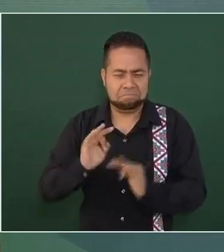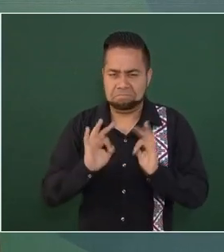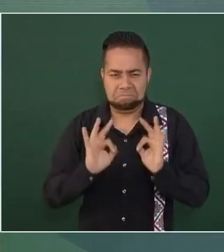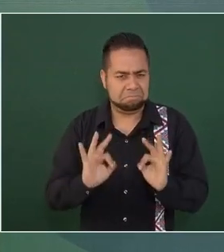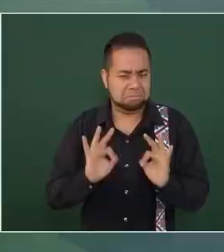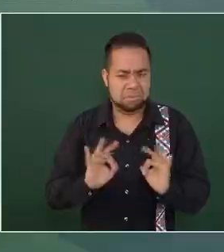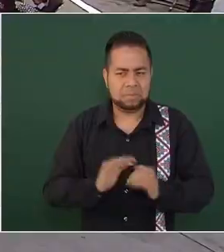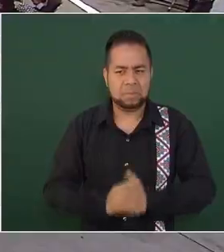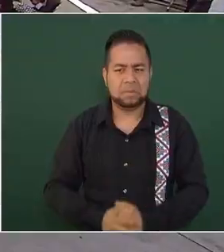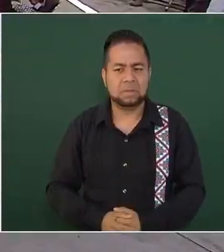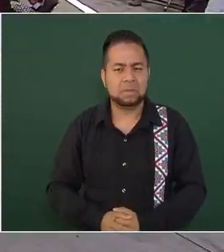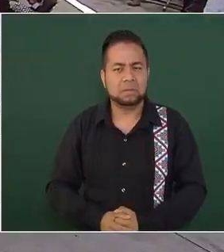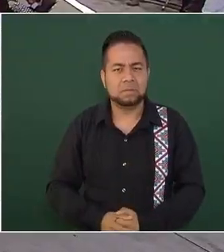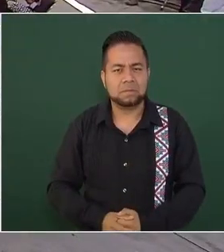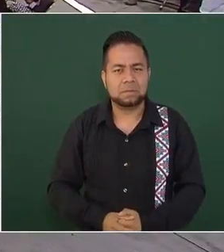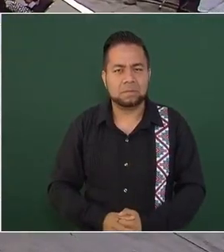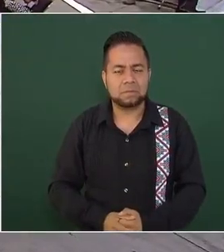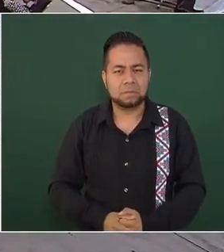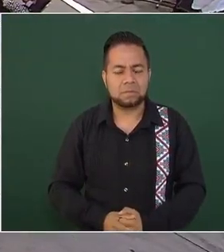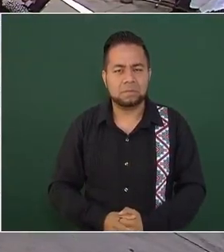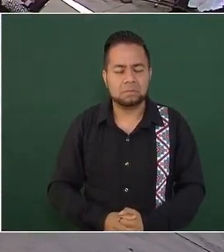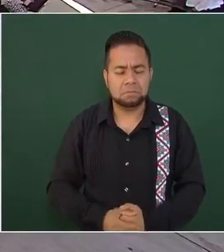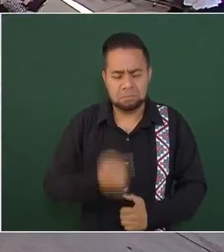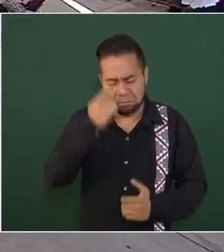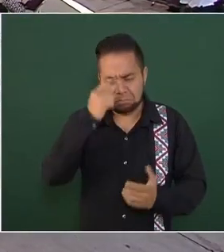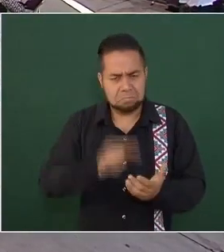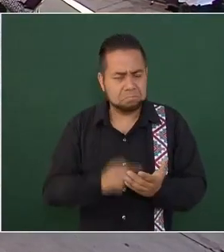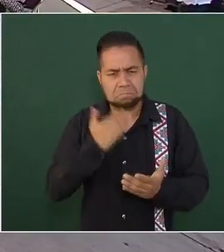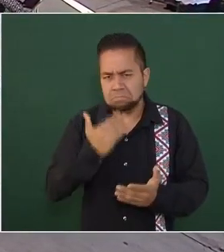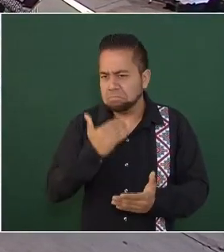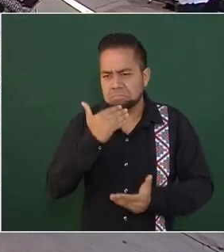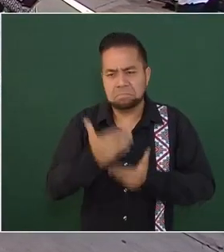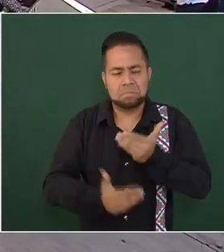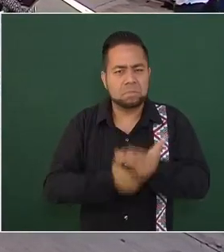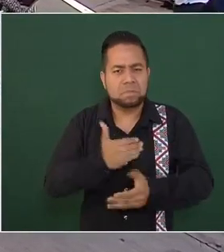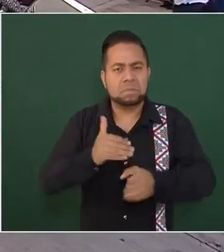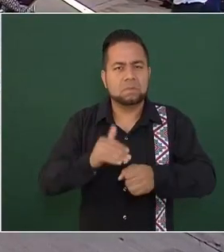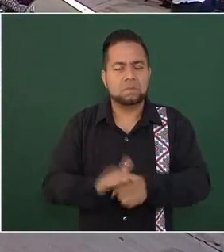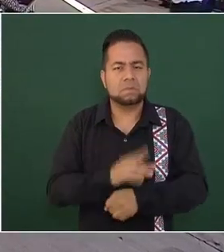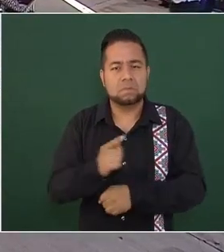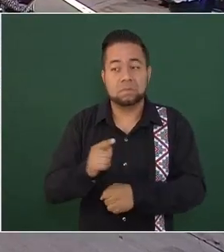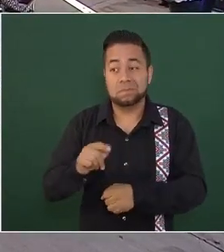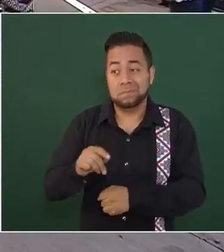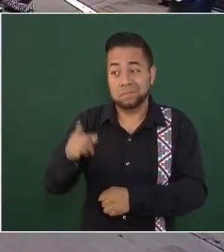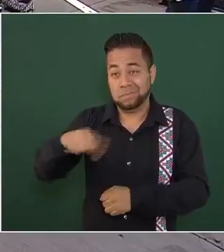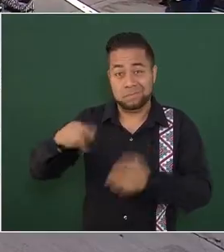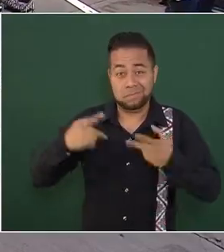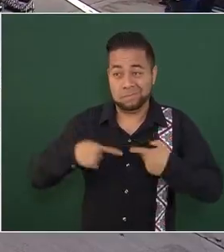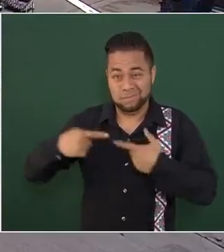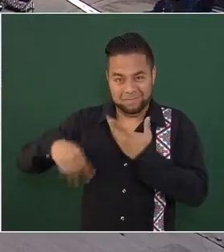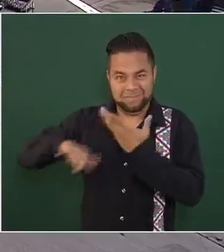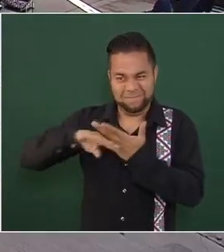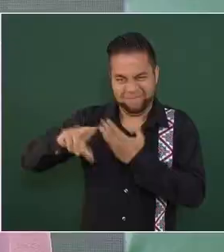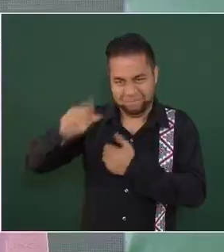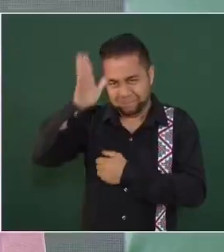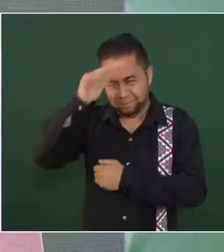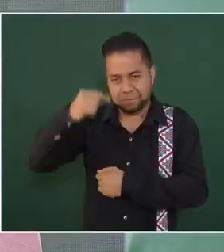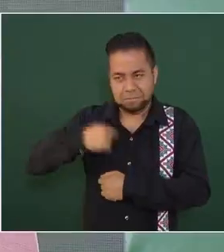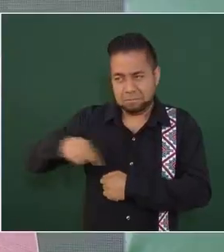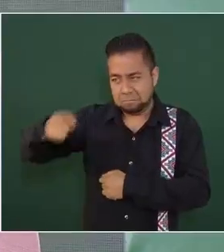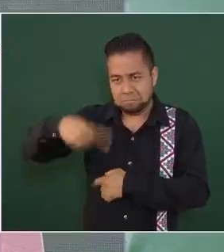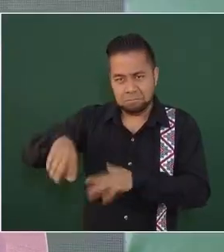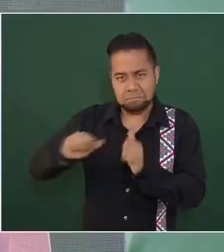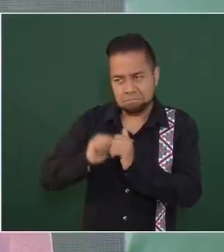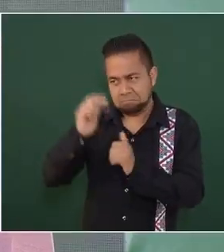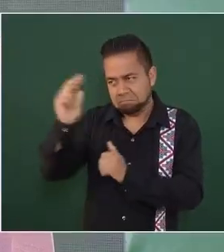y vamos bien también porque los adversarios han actuado con